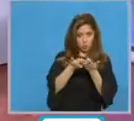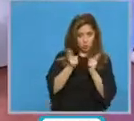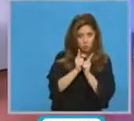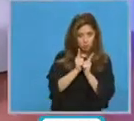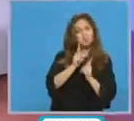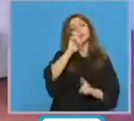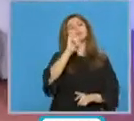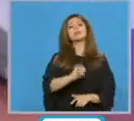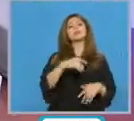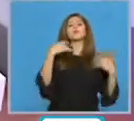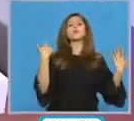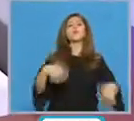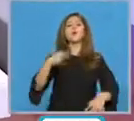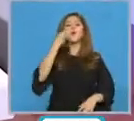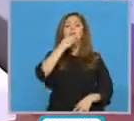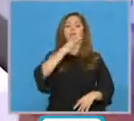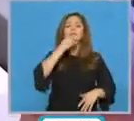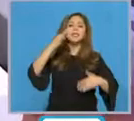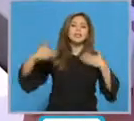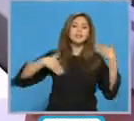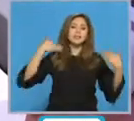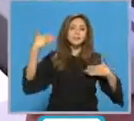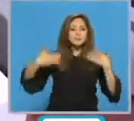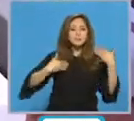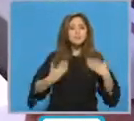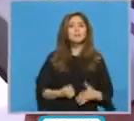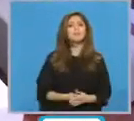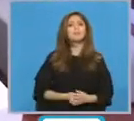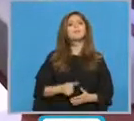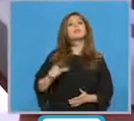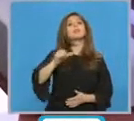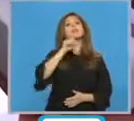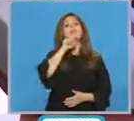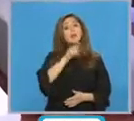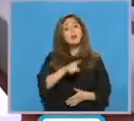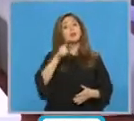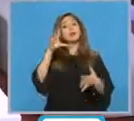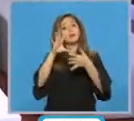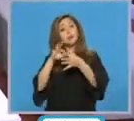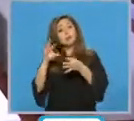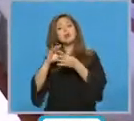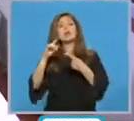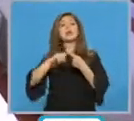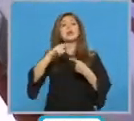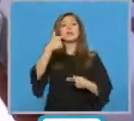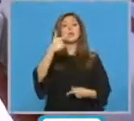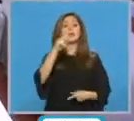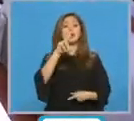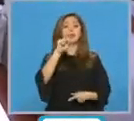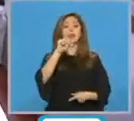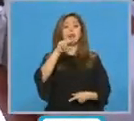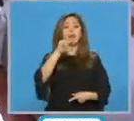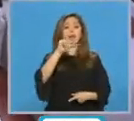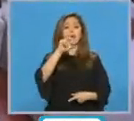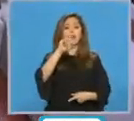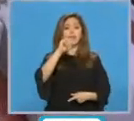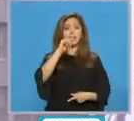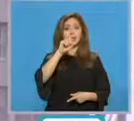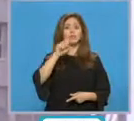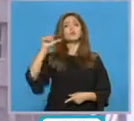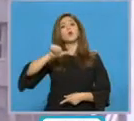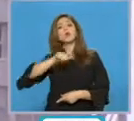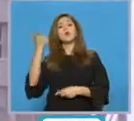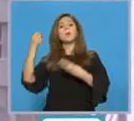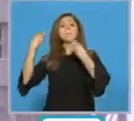Pues un fiestón, ¿no? Así es, y bueno, también mencionar que son otros mercados los que también integran, Granaditas, por ejemplo, y otros de Tepito. Entonces, todos